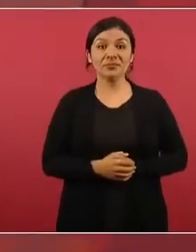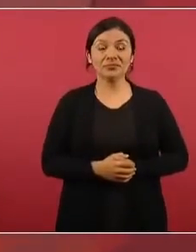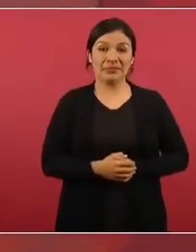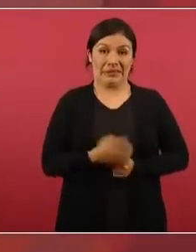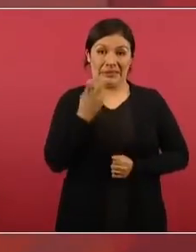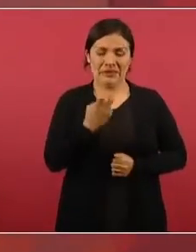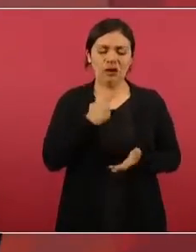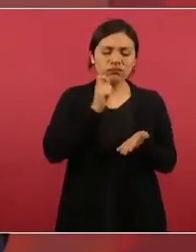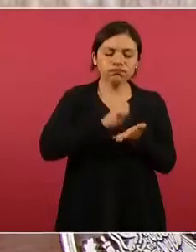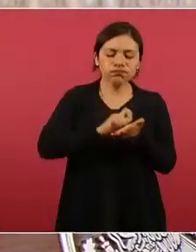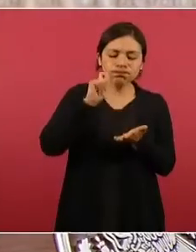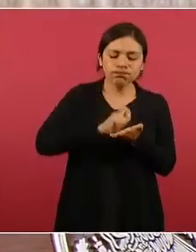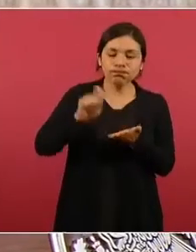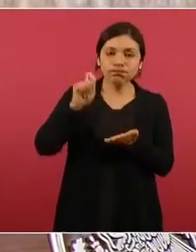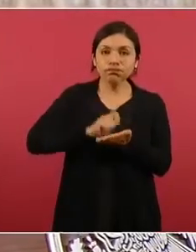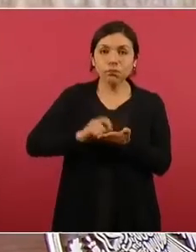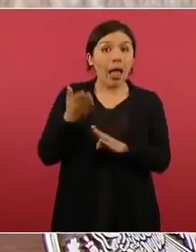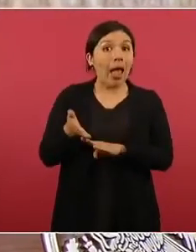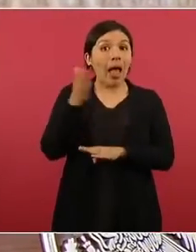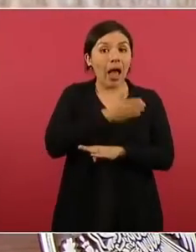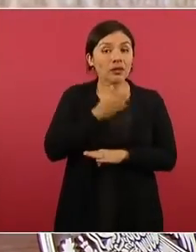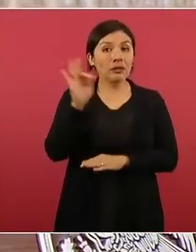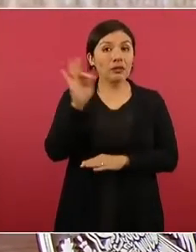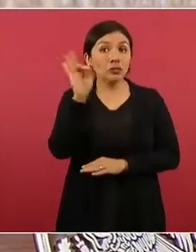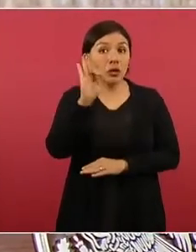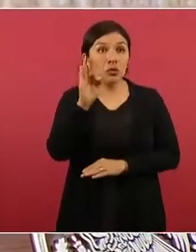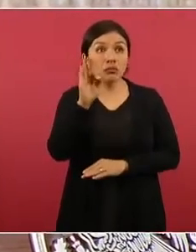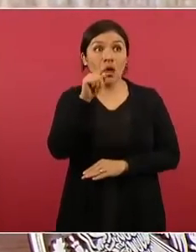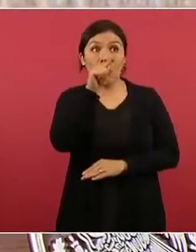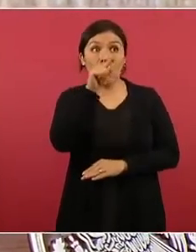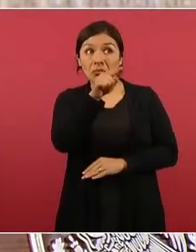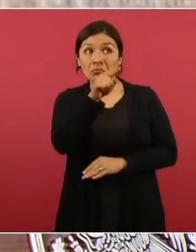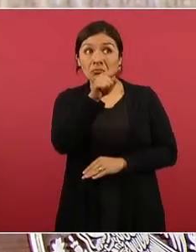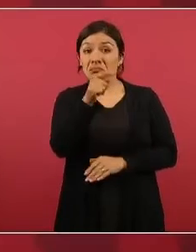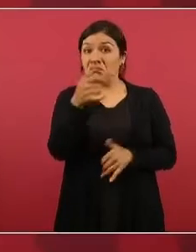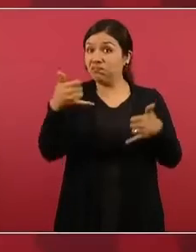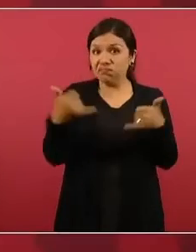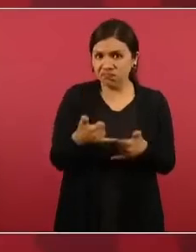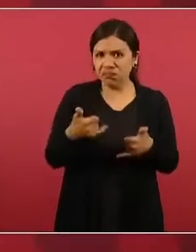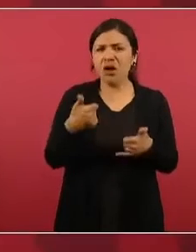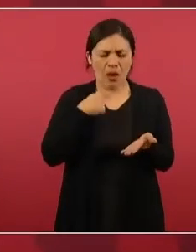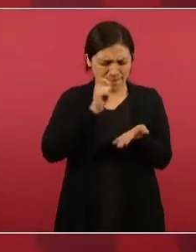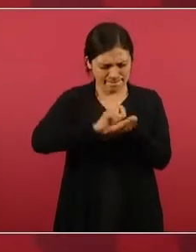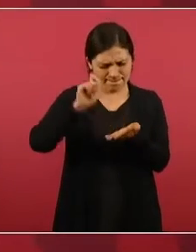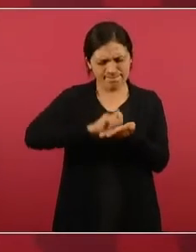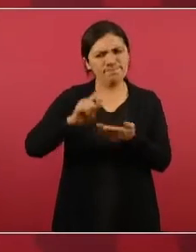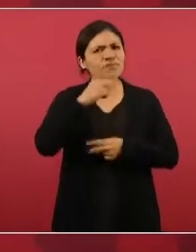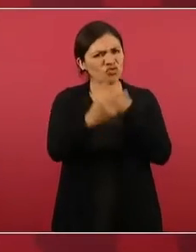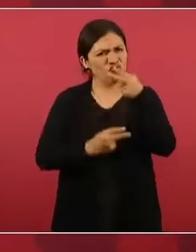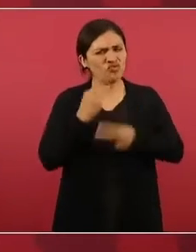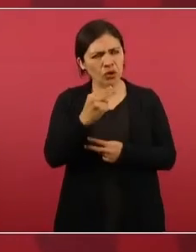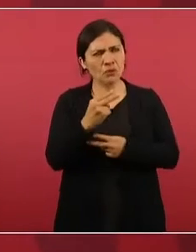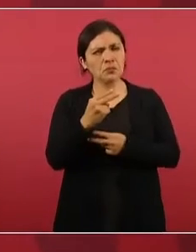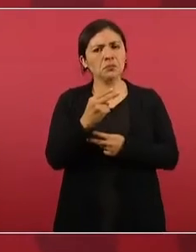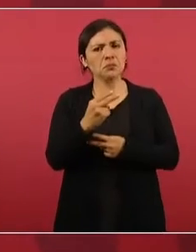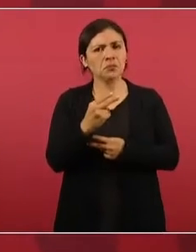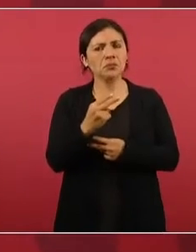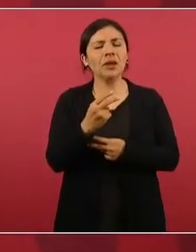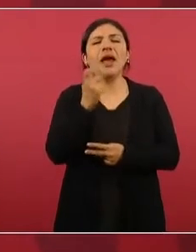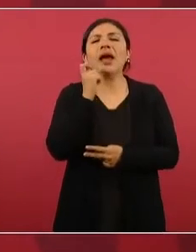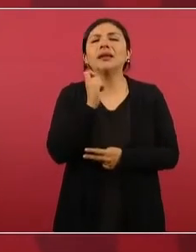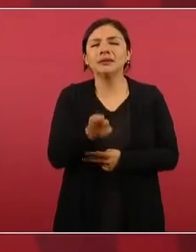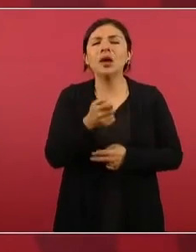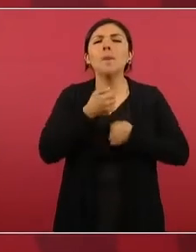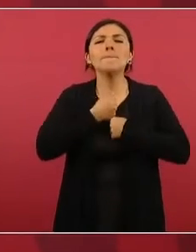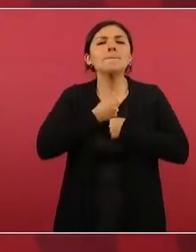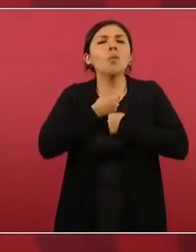escrito lo que iba yo a decirle. Ya lo escribí, y era un poema